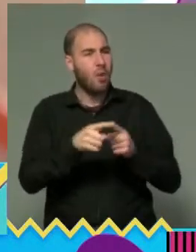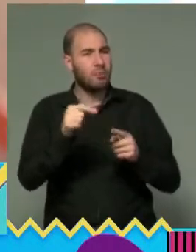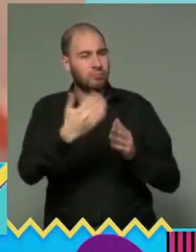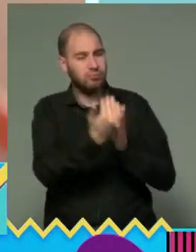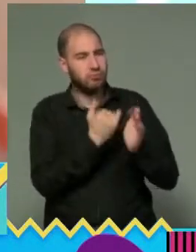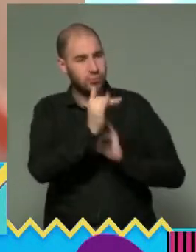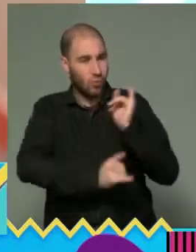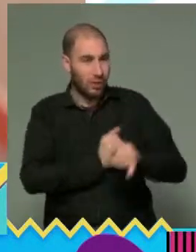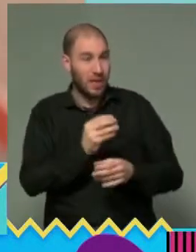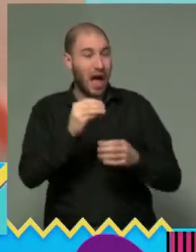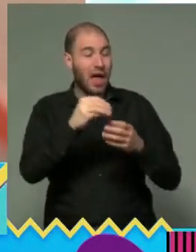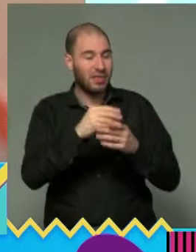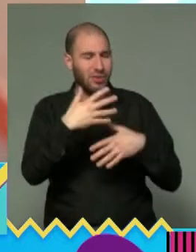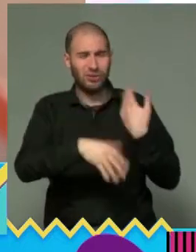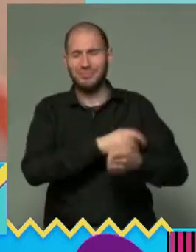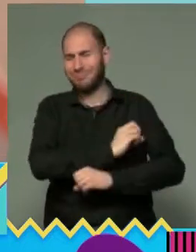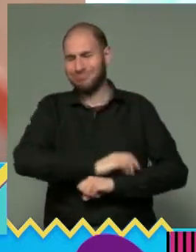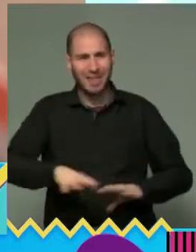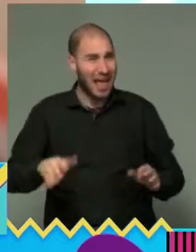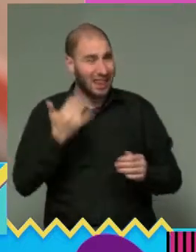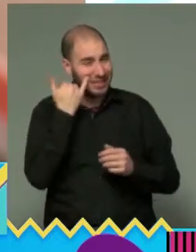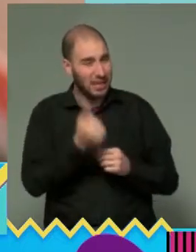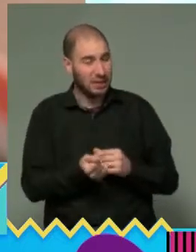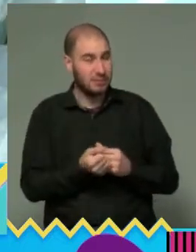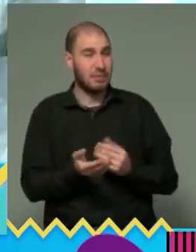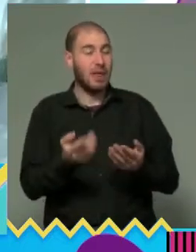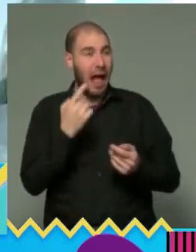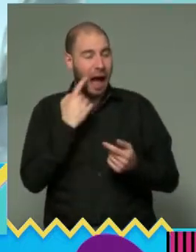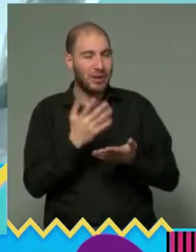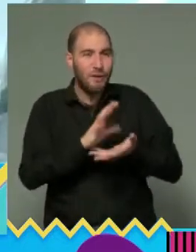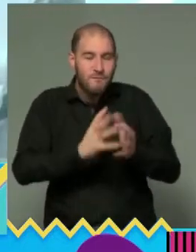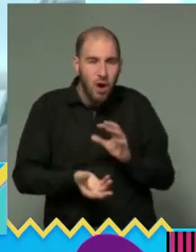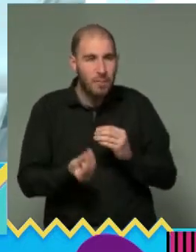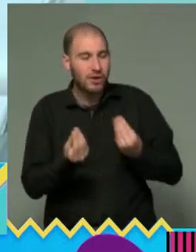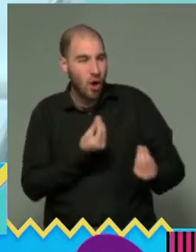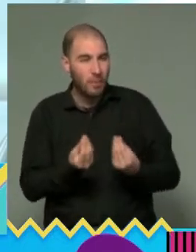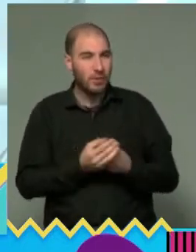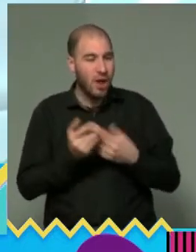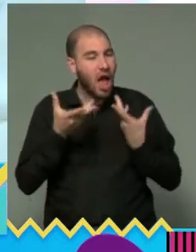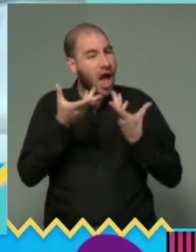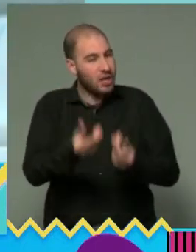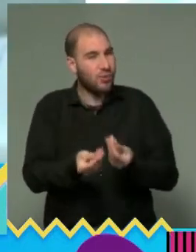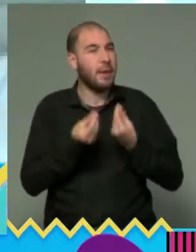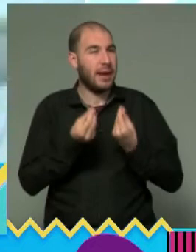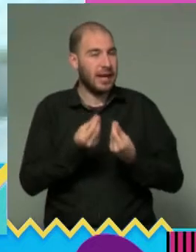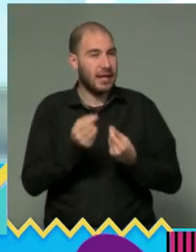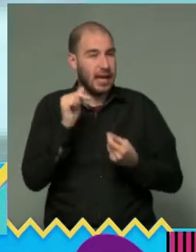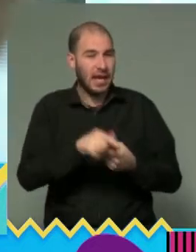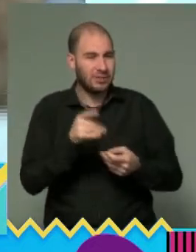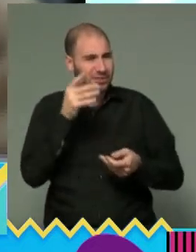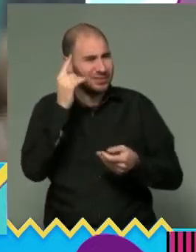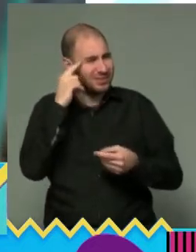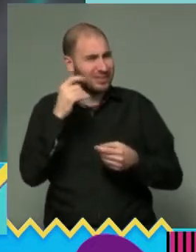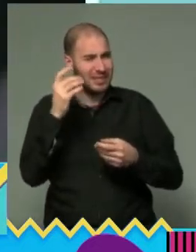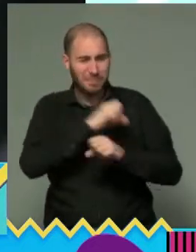cosas es, bueno, dentro de ese desastre que ya se está produciendo, ver de qué manera podemos colaborar para que esto sea menos